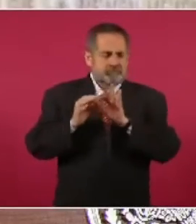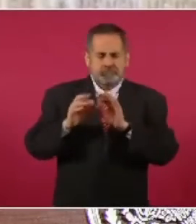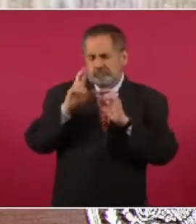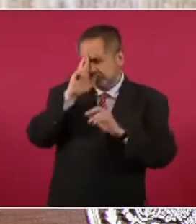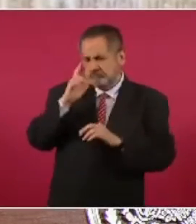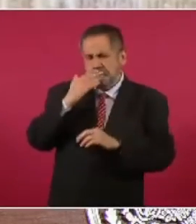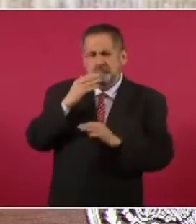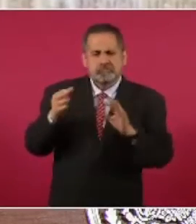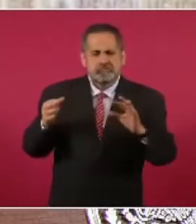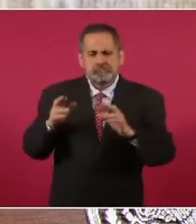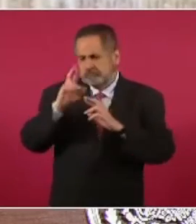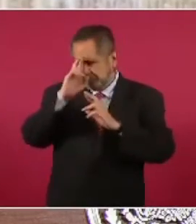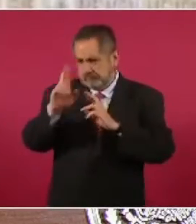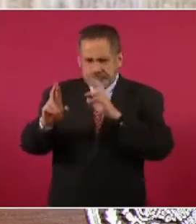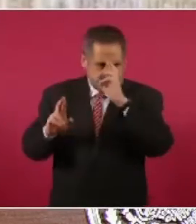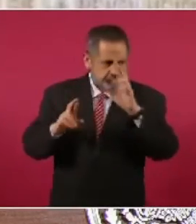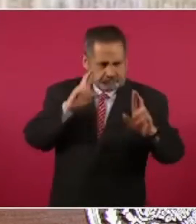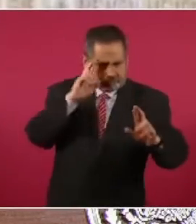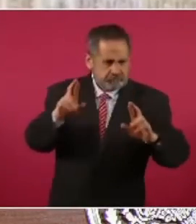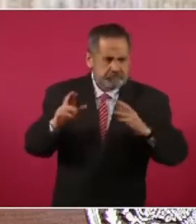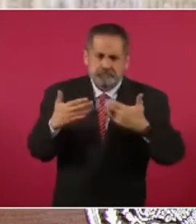y excepcional